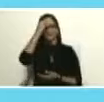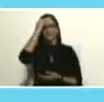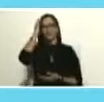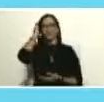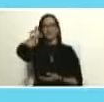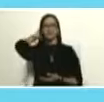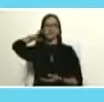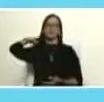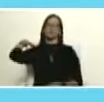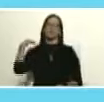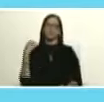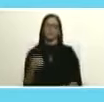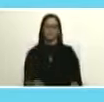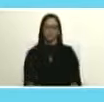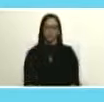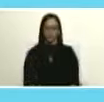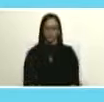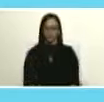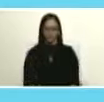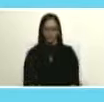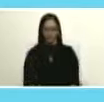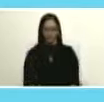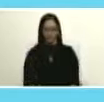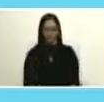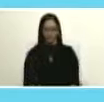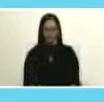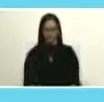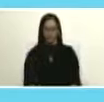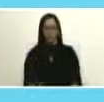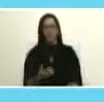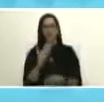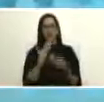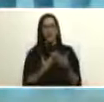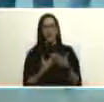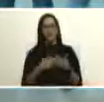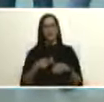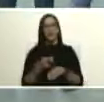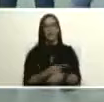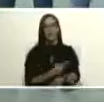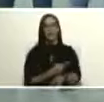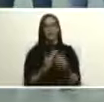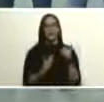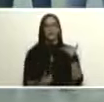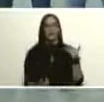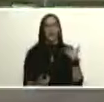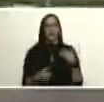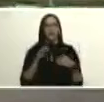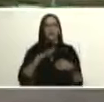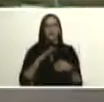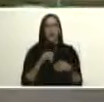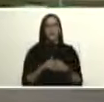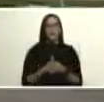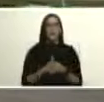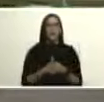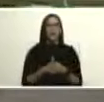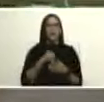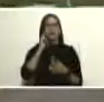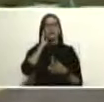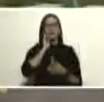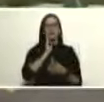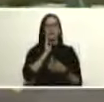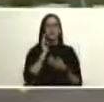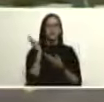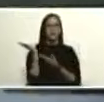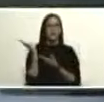Gracias, hermano presidente Nicolás Maduro. Estamos en Ciudad Guayana, Orinoco al